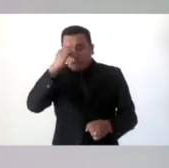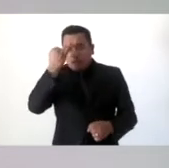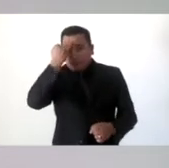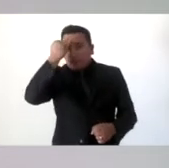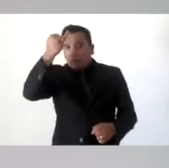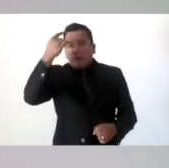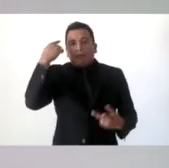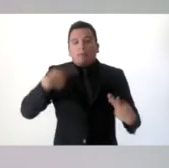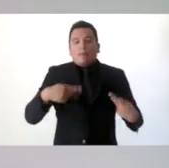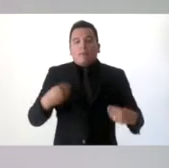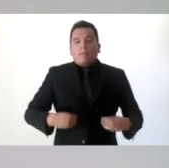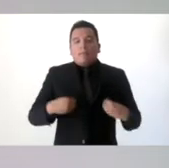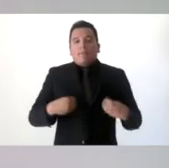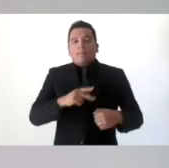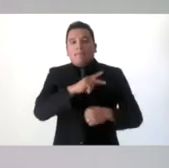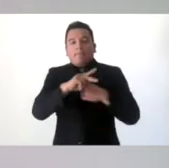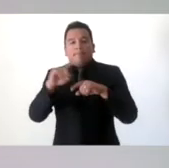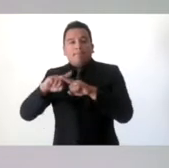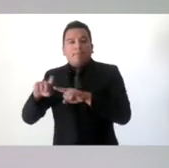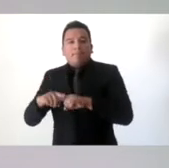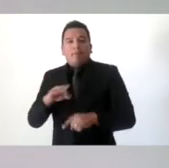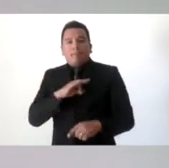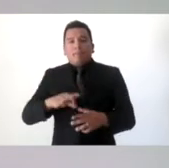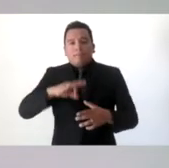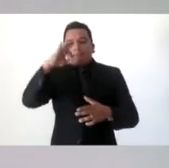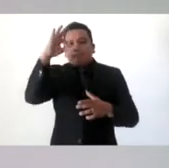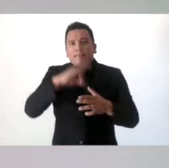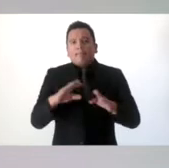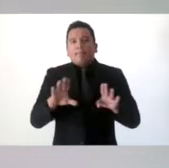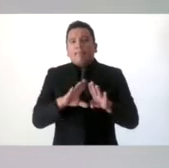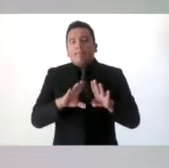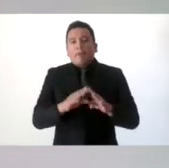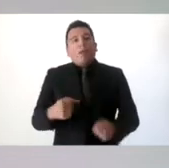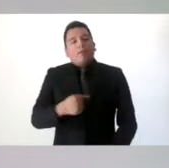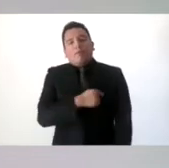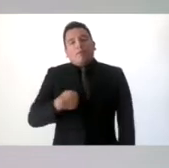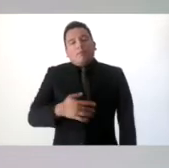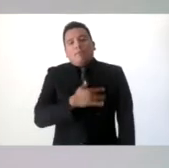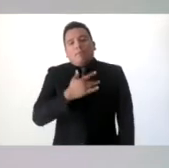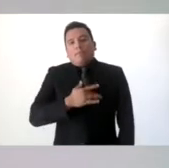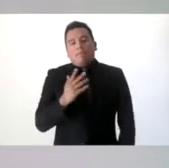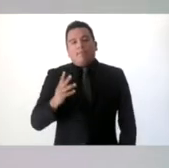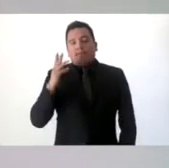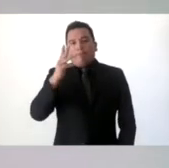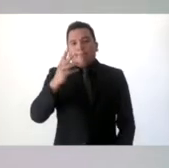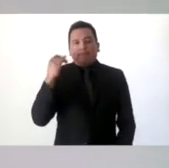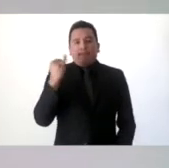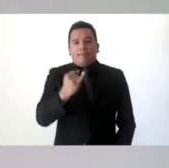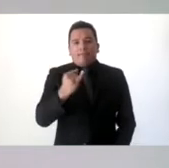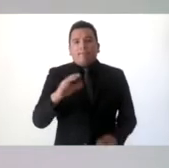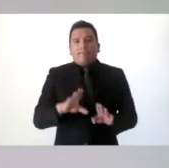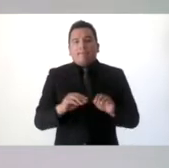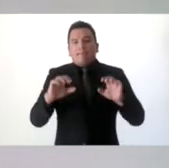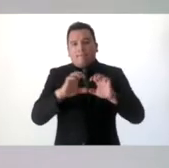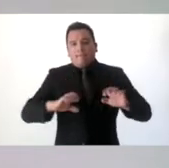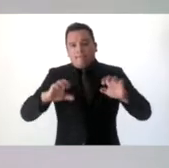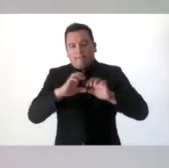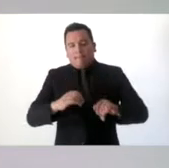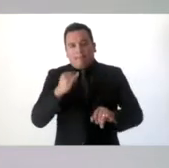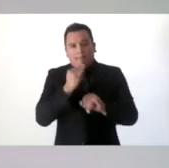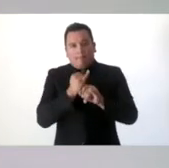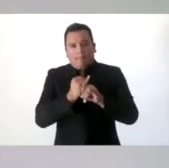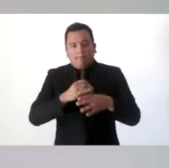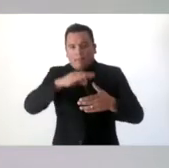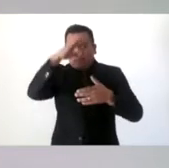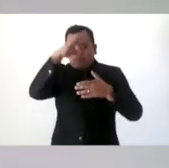que permita a los mexicanos residentes en el extranjero emitir su voto de una manera que creemos será el futuro, que es a través de un sistema de